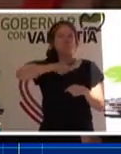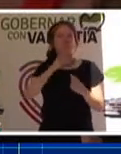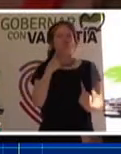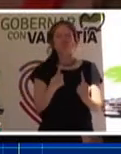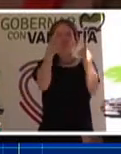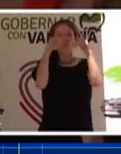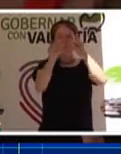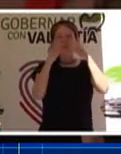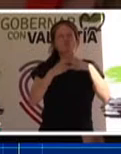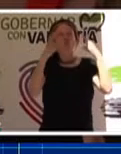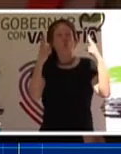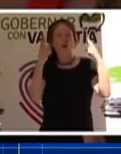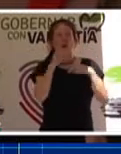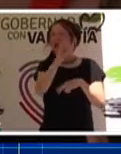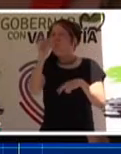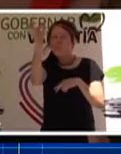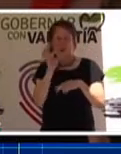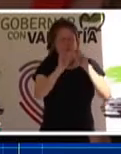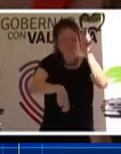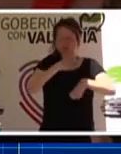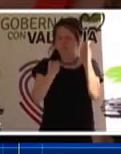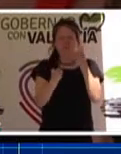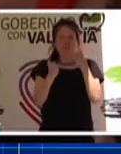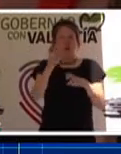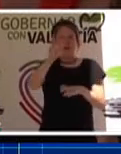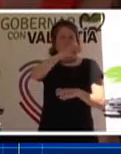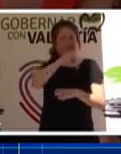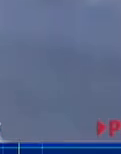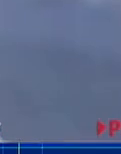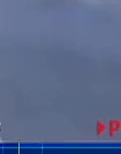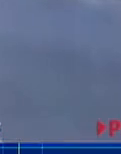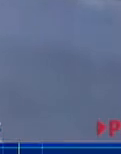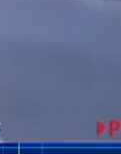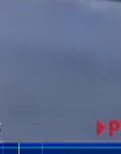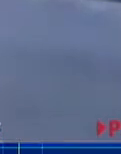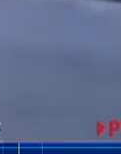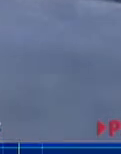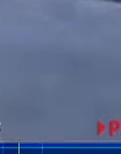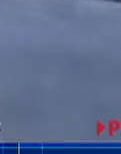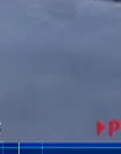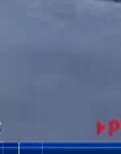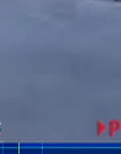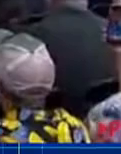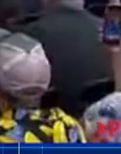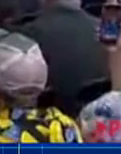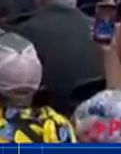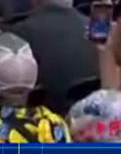de los supermercados Belarra, que le llaman algunos ya, pues bueno, vamos a entrar en una campaña, porque aunque parezca mentira, la